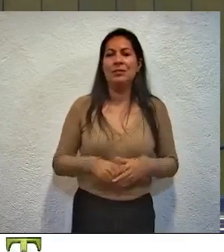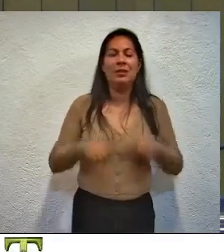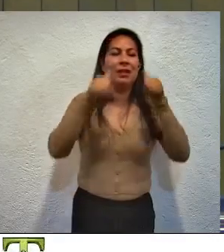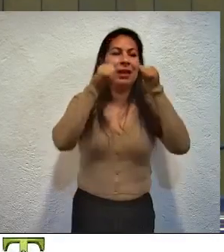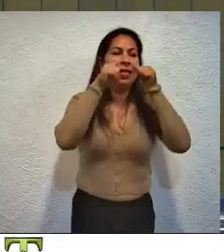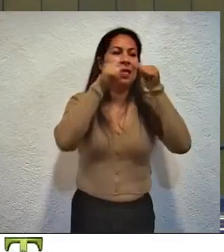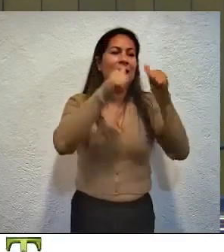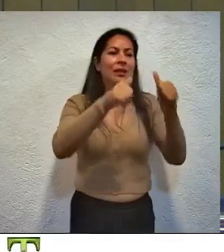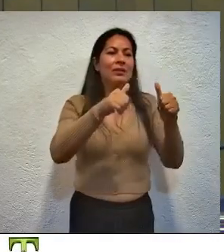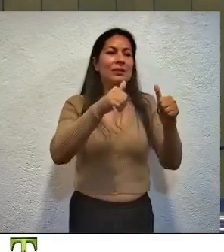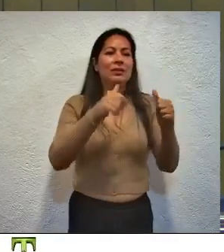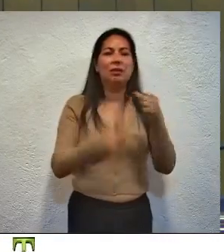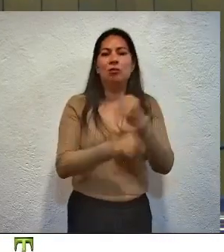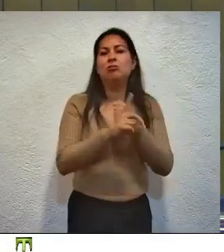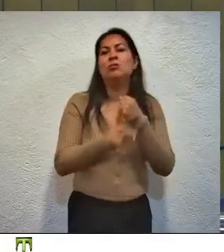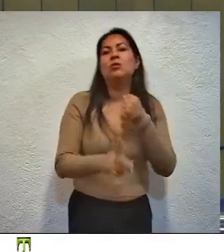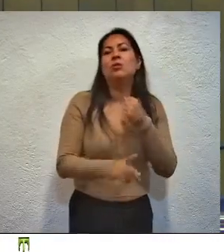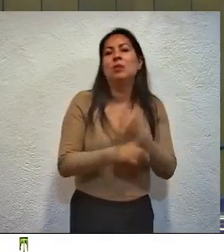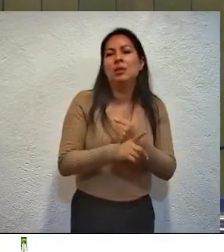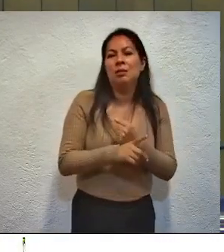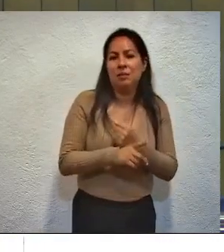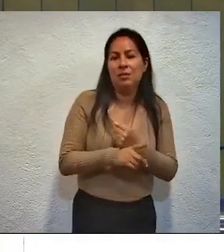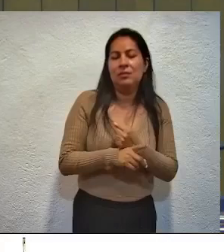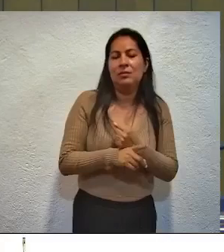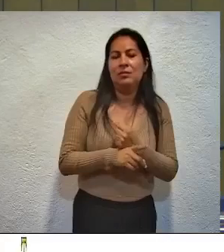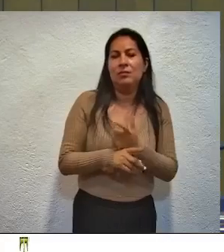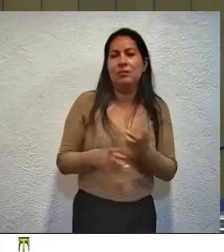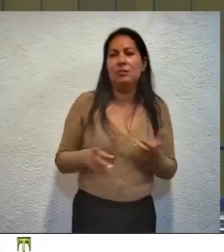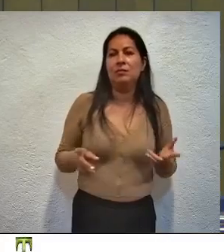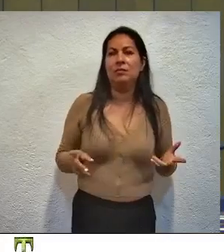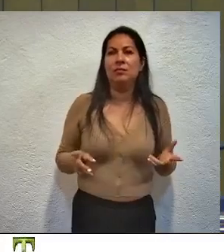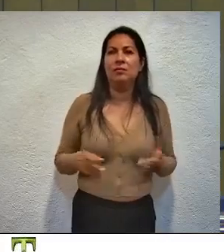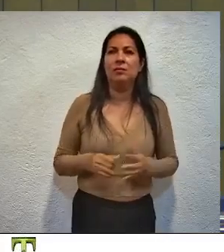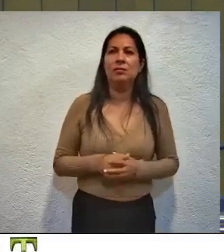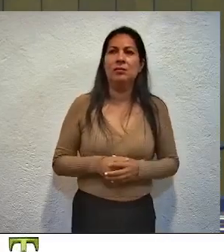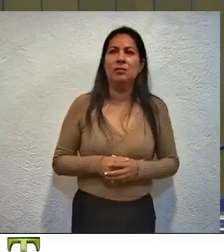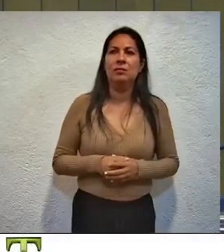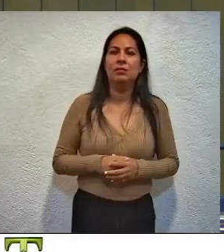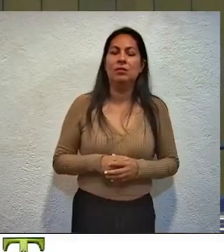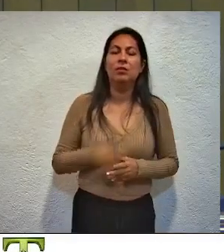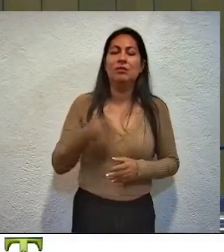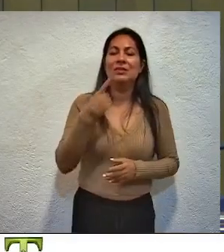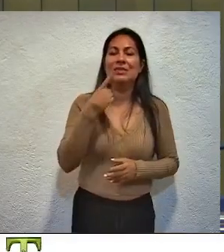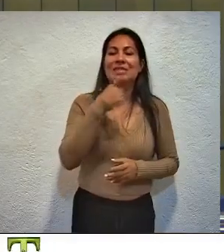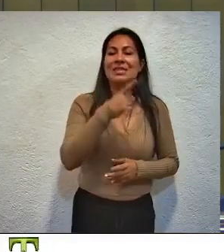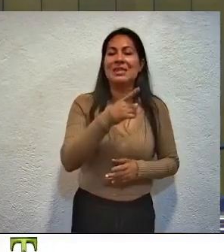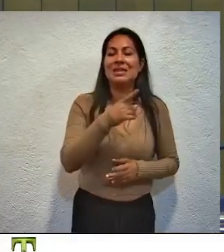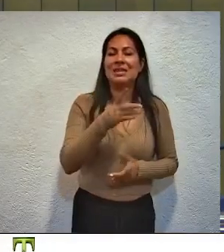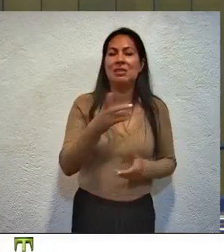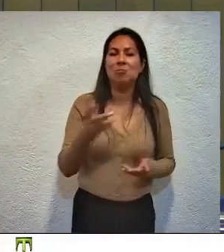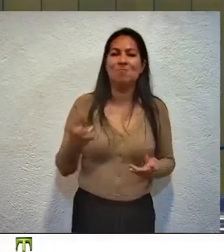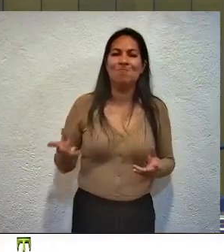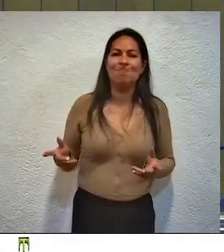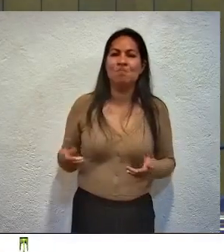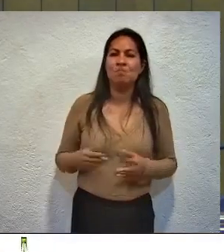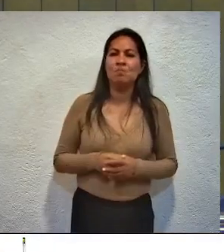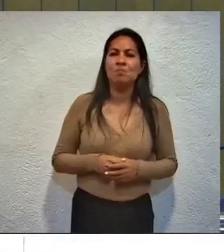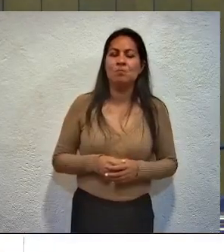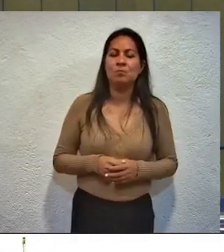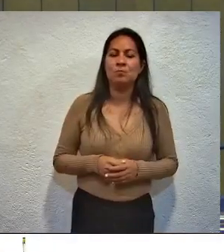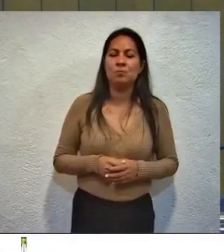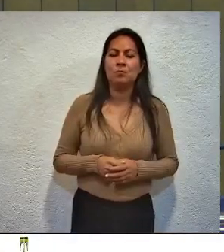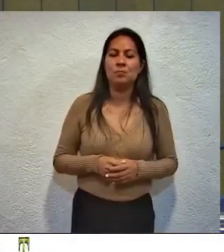atender los agravios de los justiciables, sobre todo de los que se quejan de